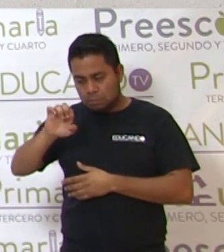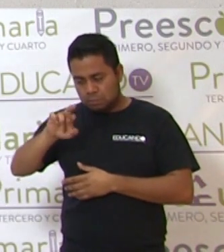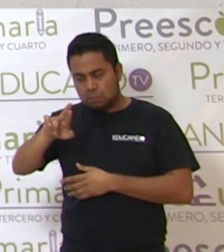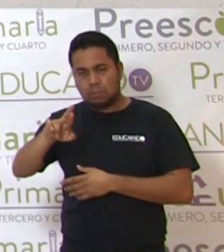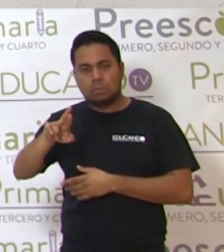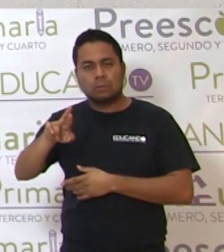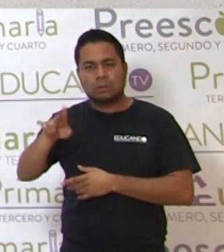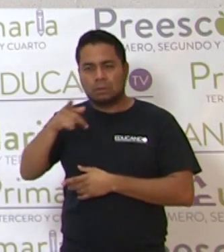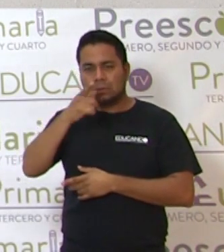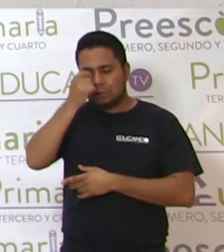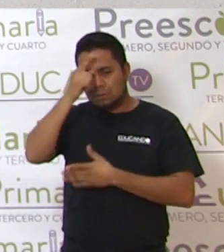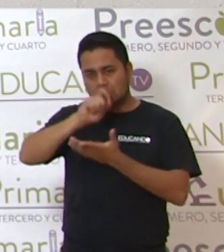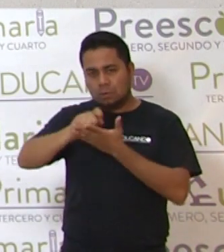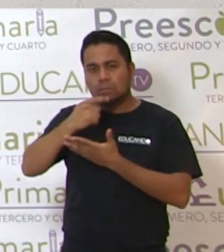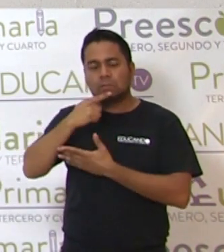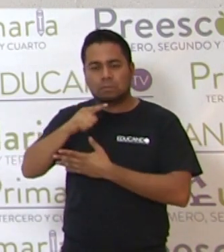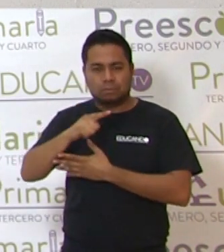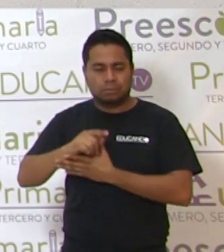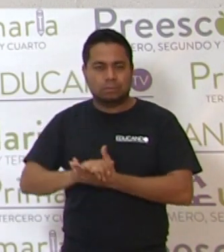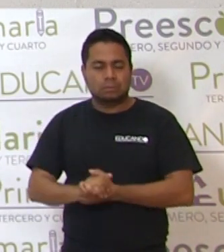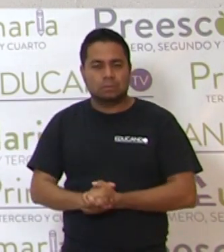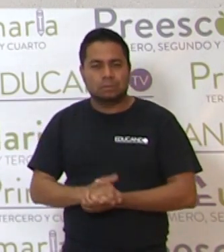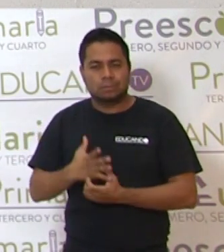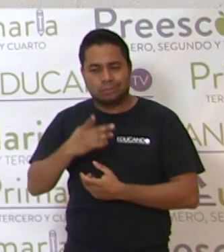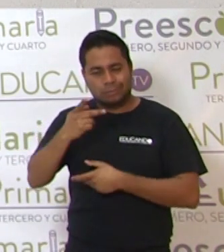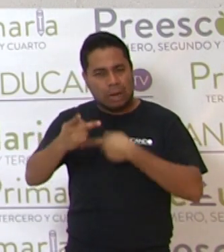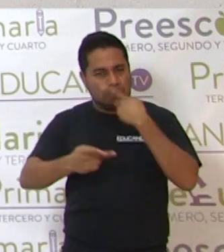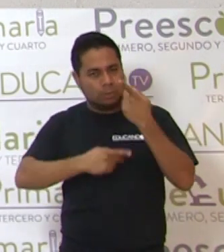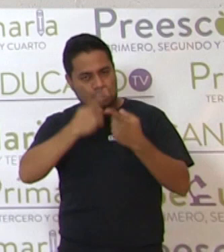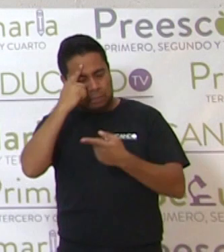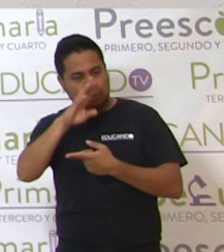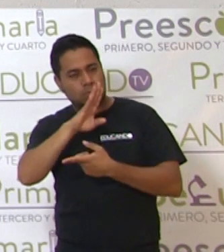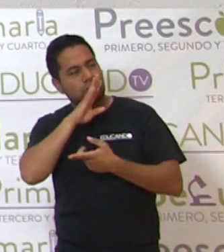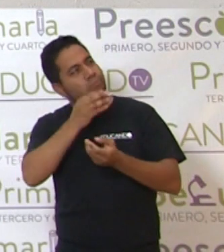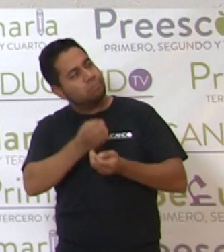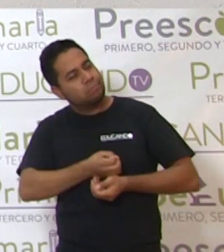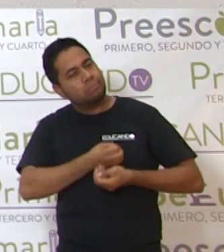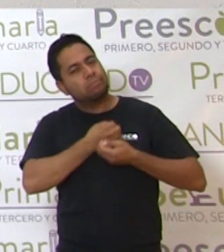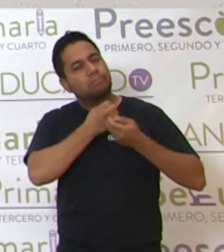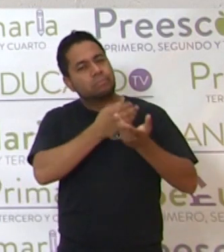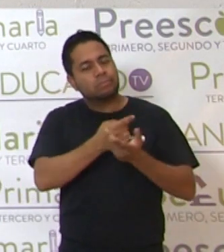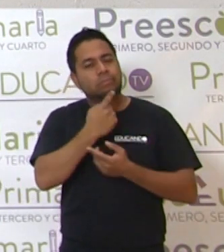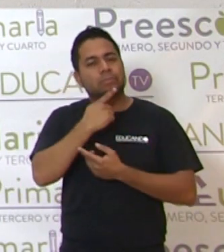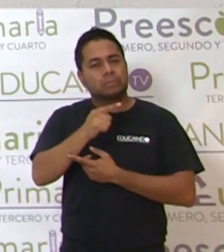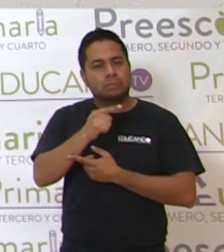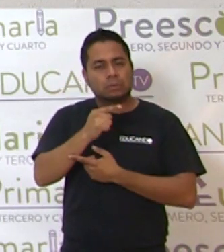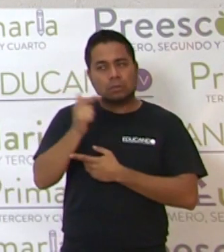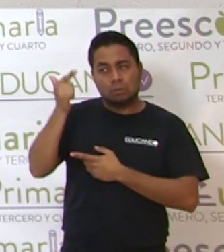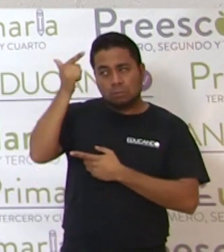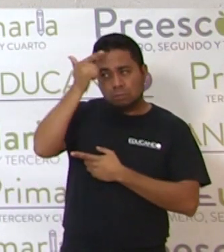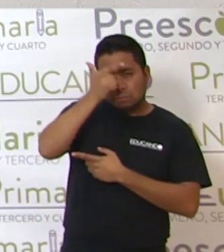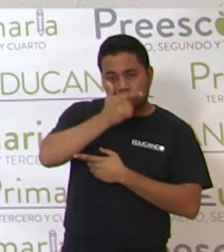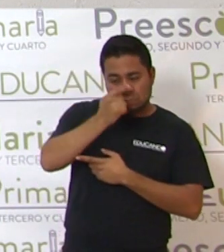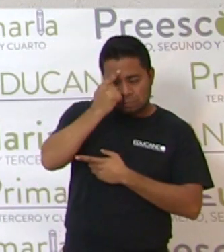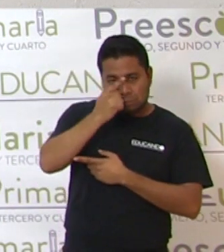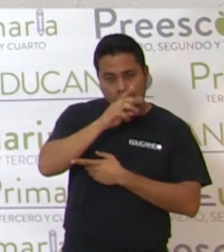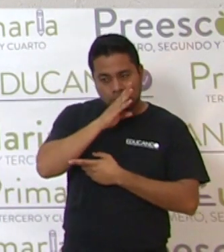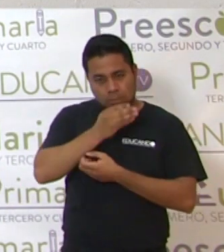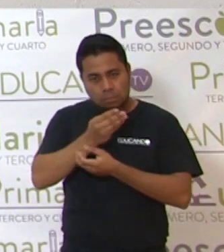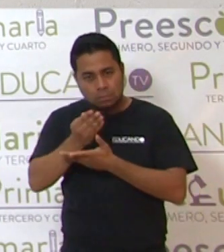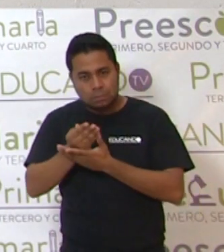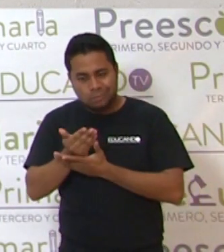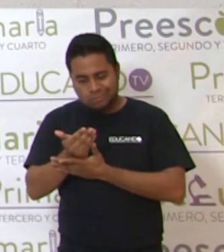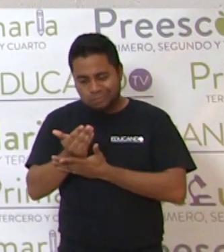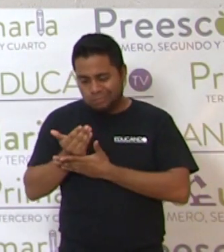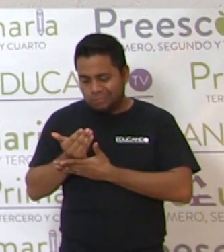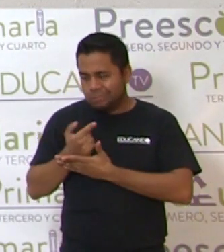Y más o menos, él dedica una poesía a su mamá, que se llama Nocturno a mi madre. Hace un